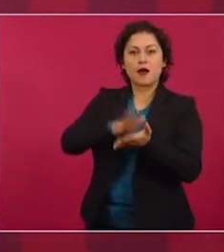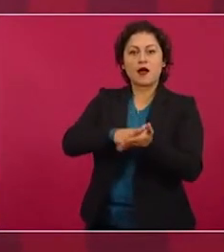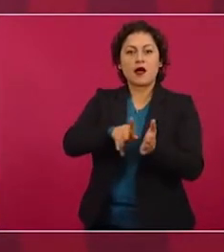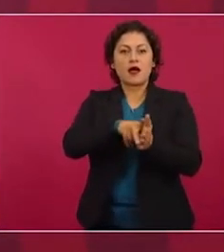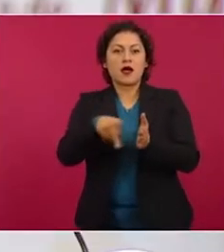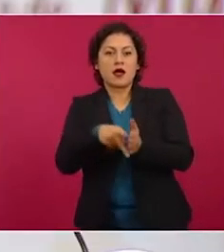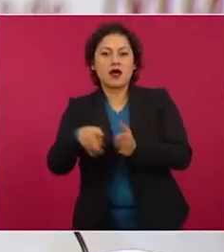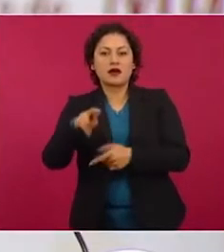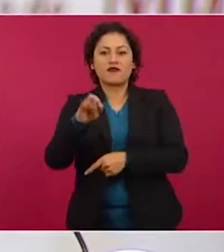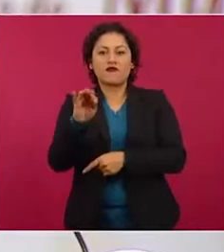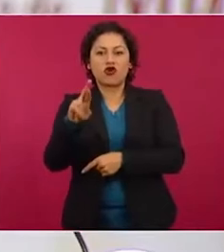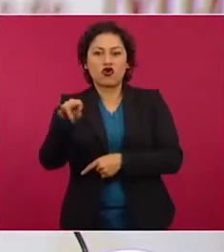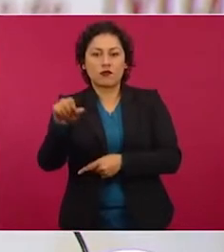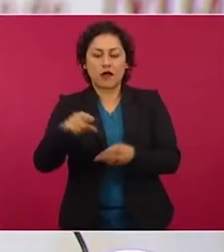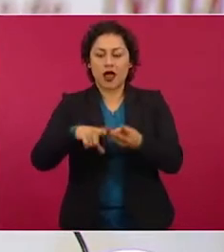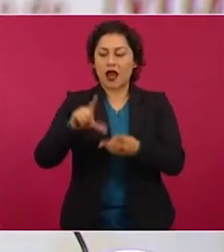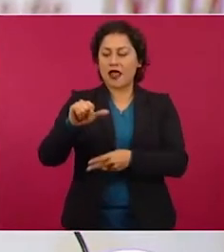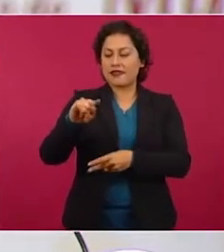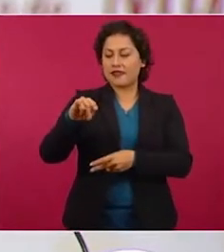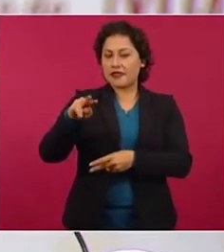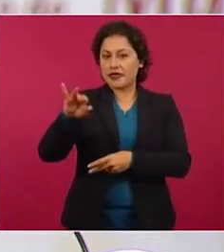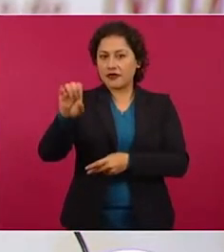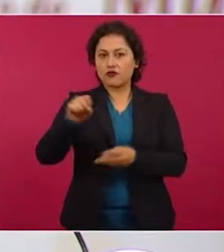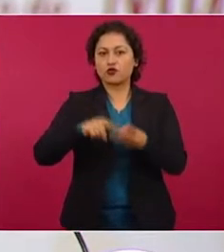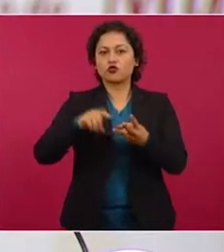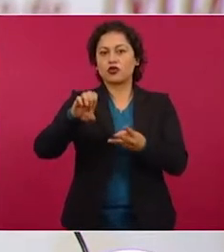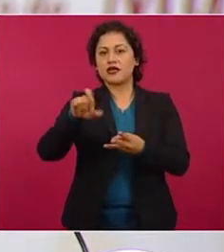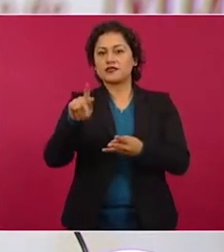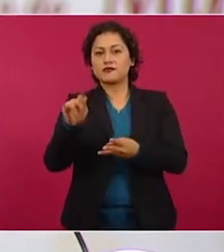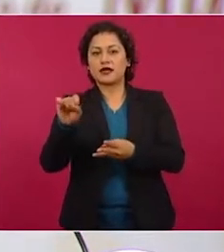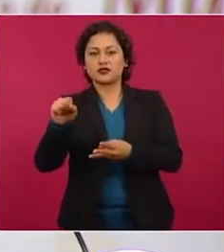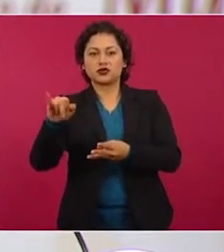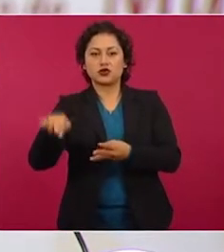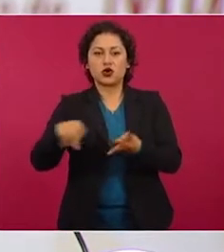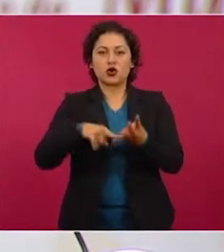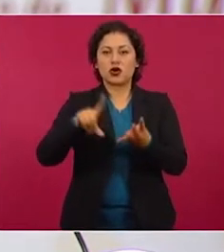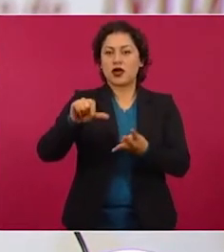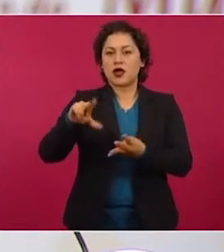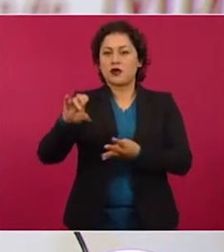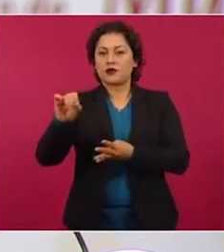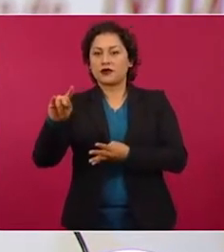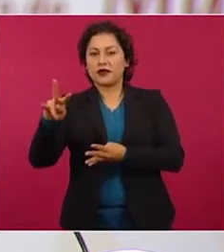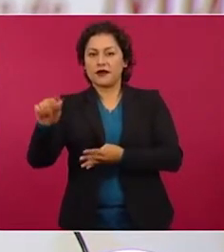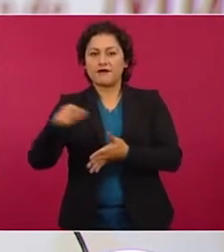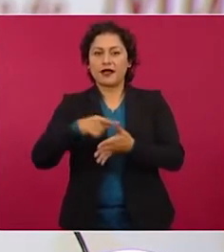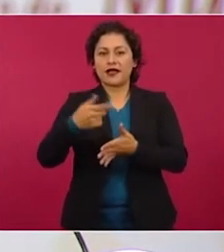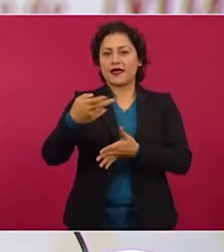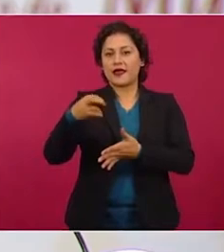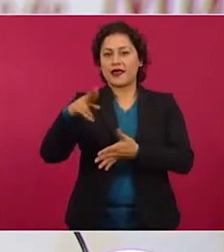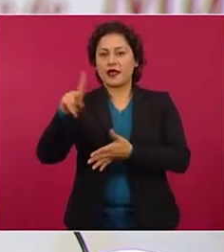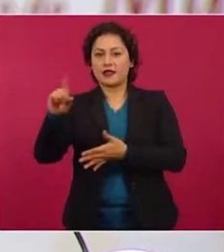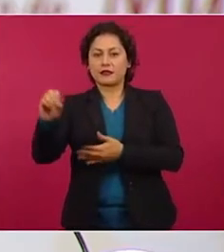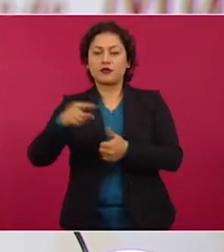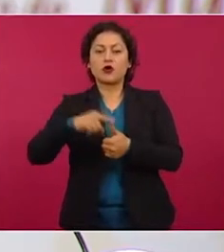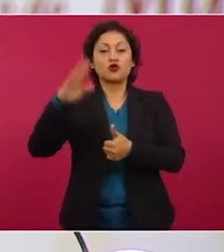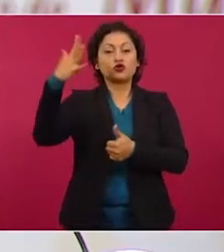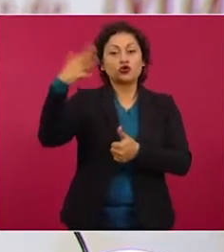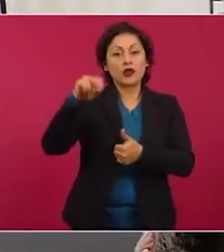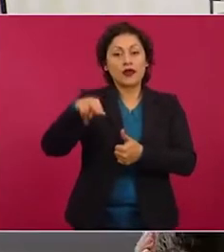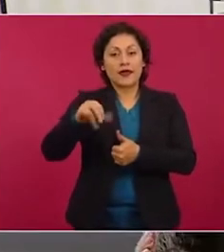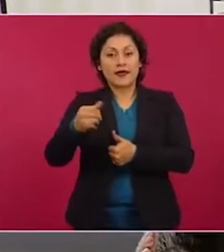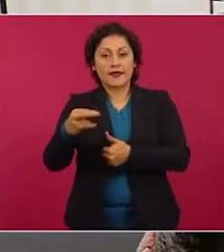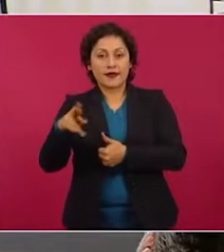Latinus, Expansión, La Octava, El Heraldo, El Sol de Nayarit